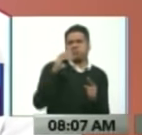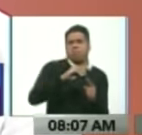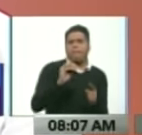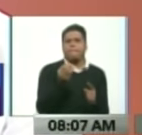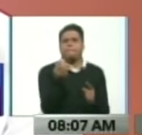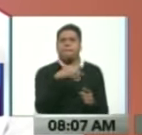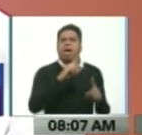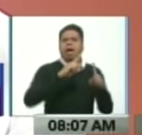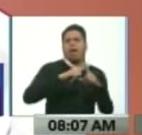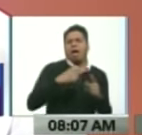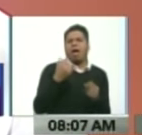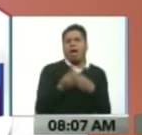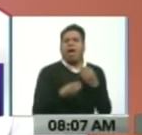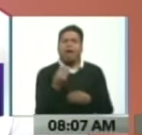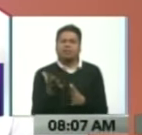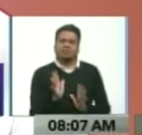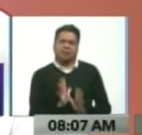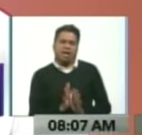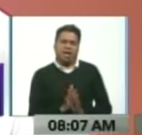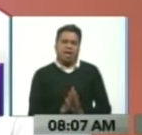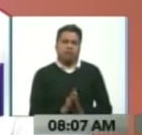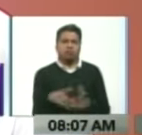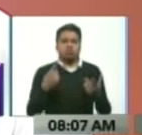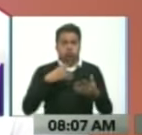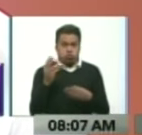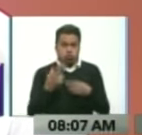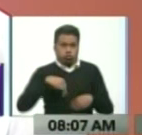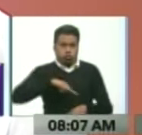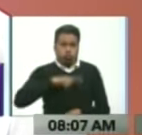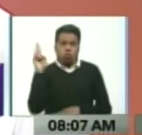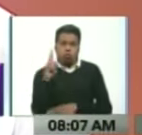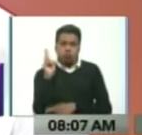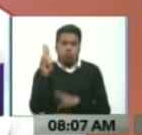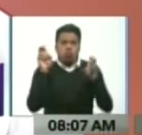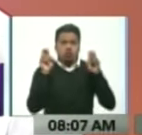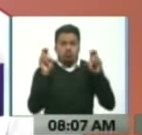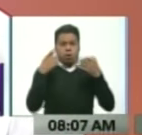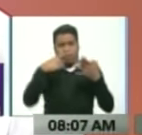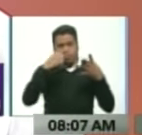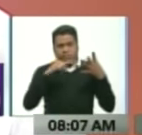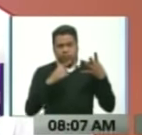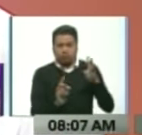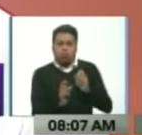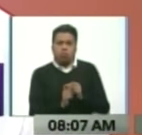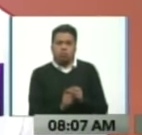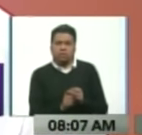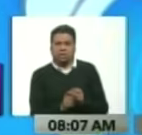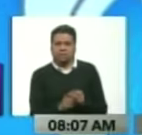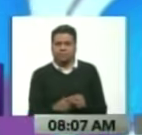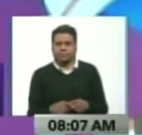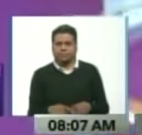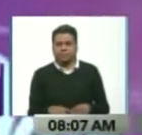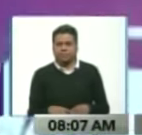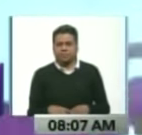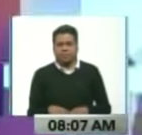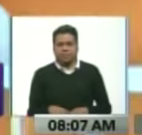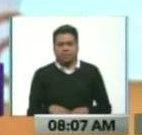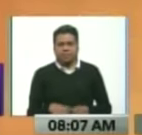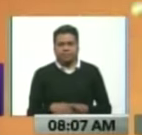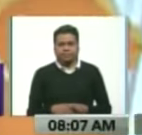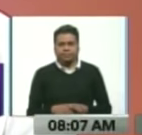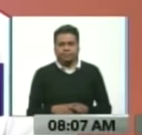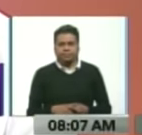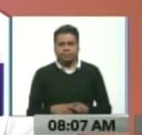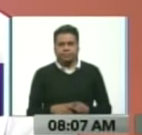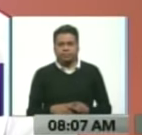nosotros podemos cada vez actualizar el videojuego y en cada dispositivo le va a dar la opción de actualizar. Pero el sueño de Bolívar y Super Bolívar no tienen